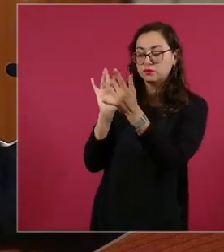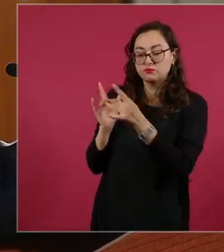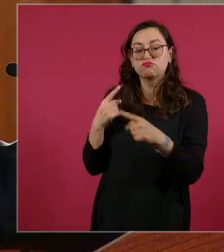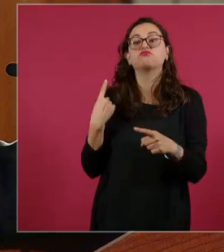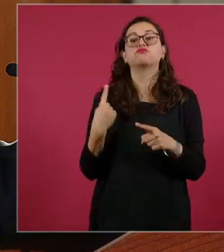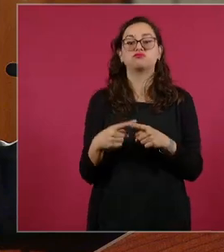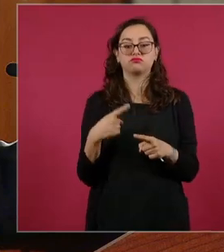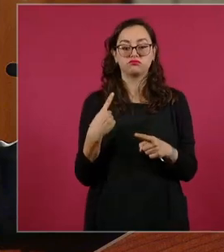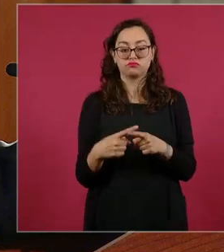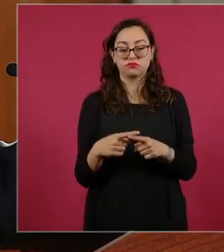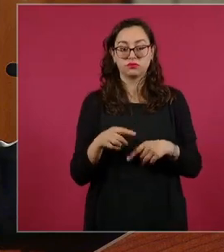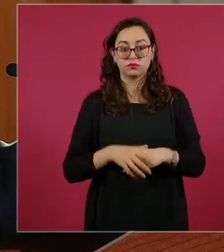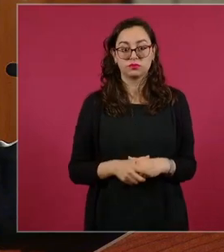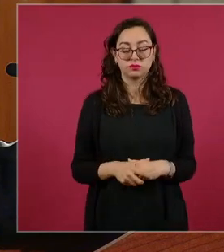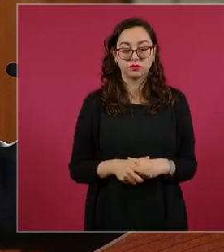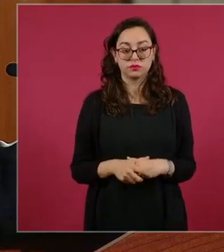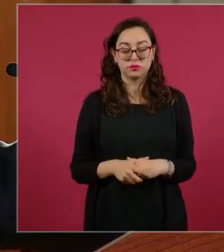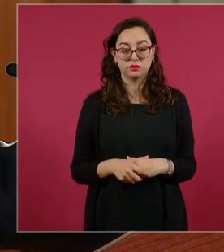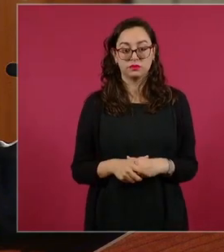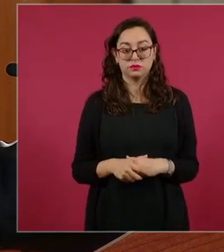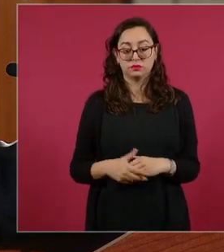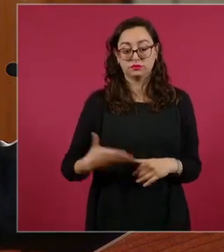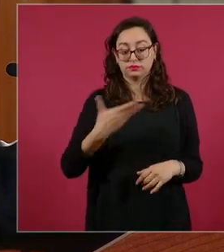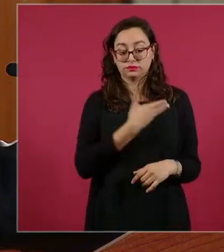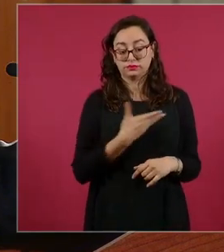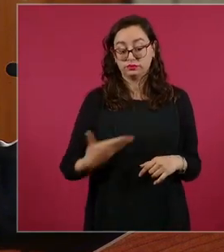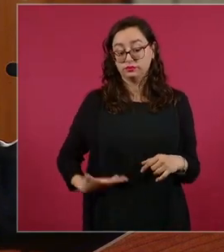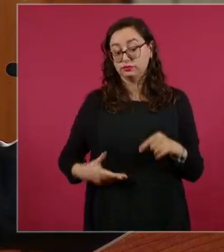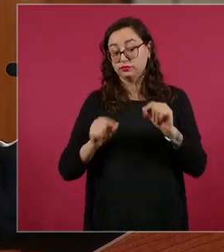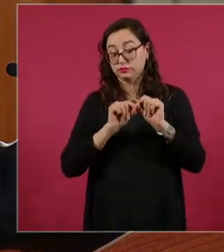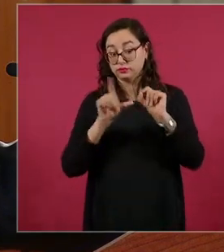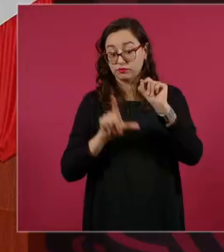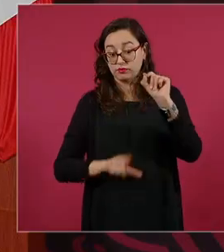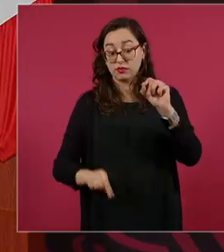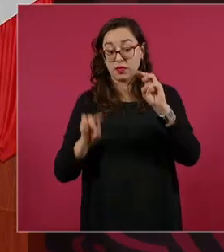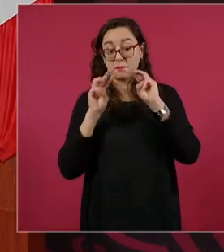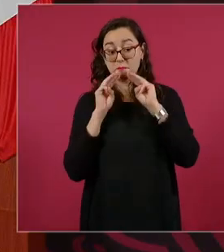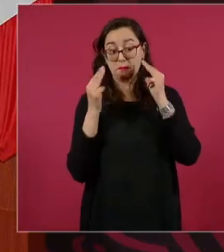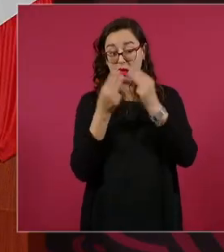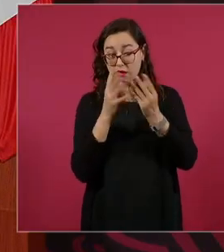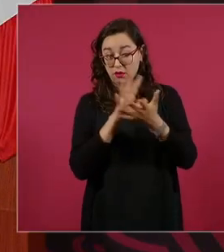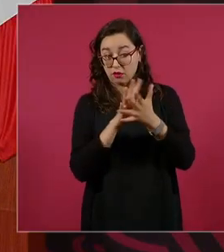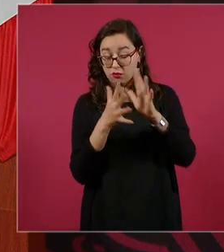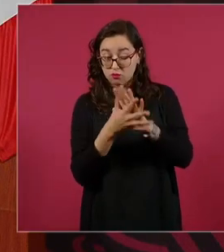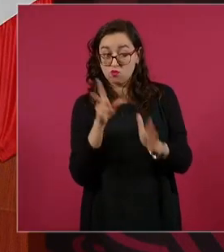¿Tienes pruebas de que el presidente de México está vinculado al narcotráfico?